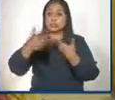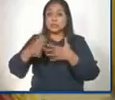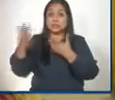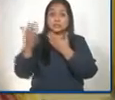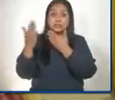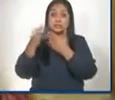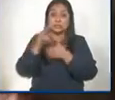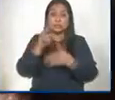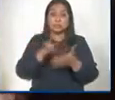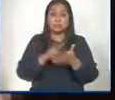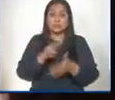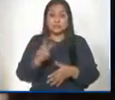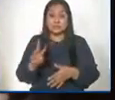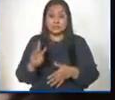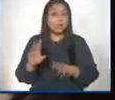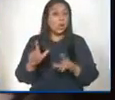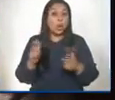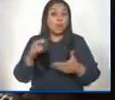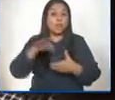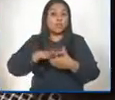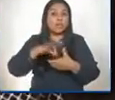del